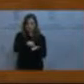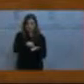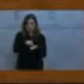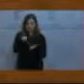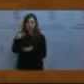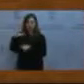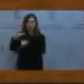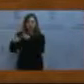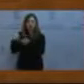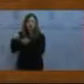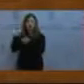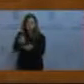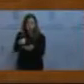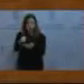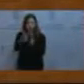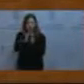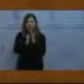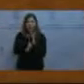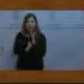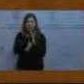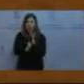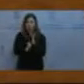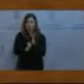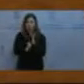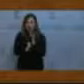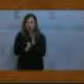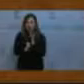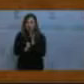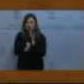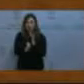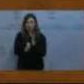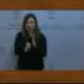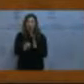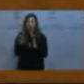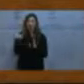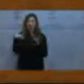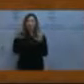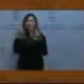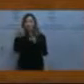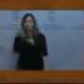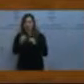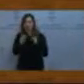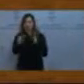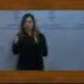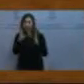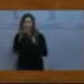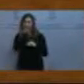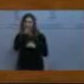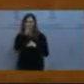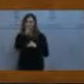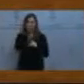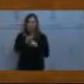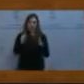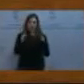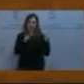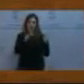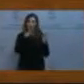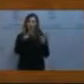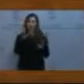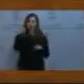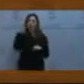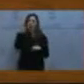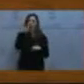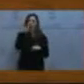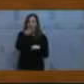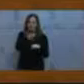diez a tres años el tiempo, por poner un ejemplo que los heredos tenían para tener obligadamente inmuebles heredados en propiedad, que creo que es una cosa que no tenía